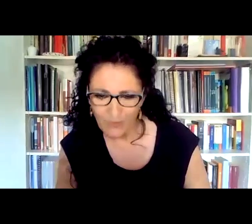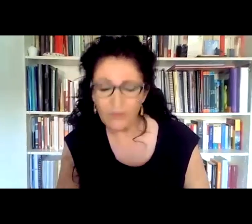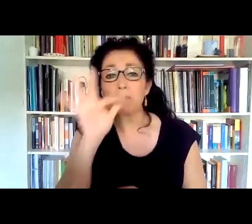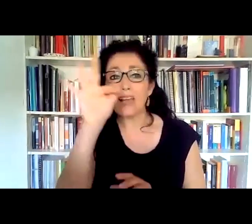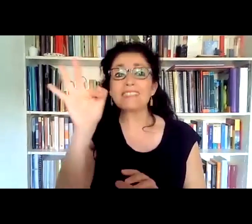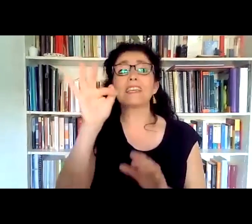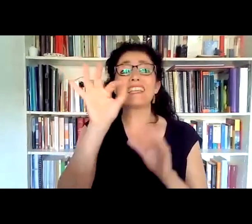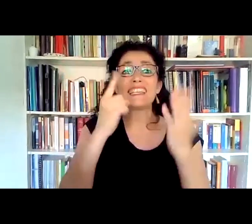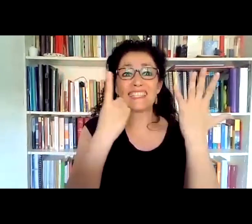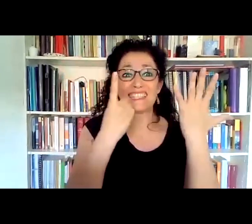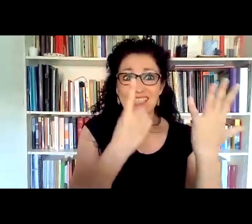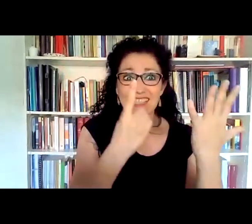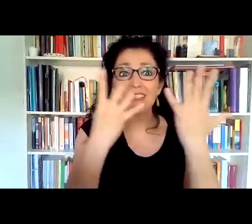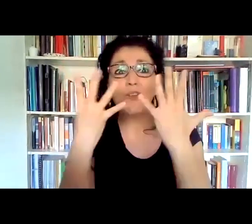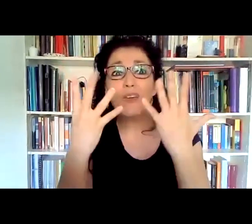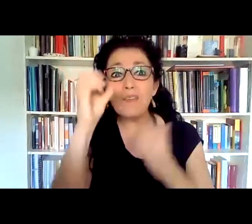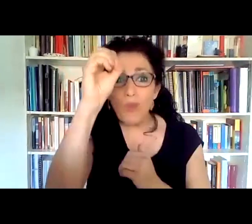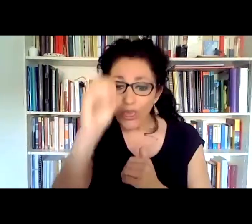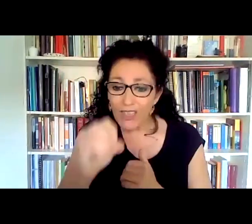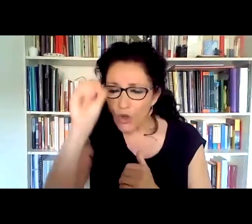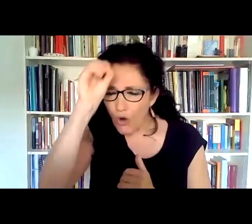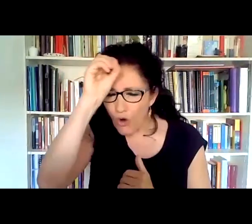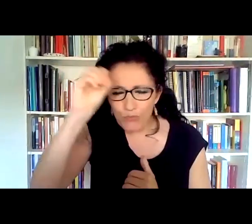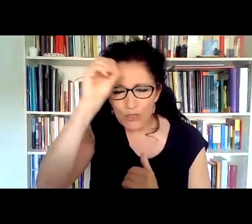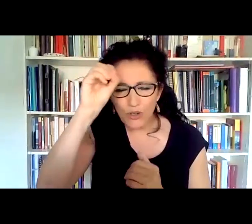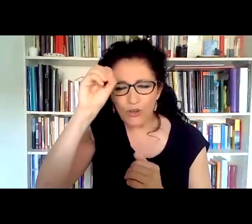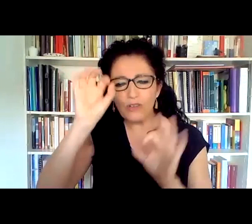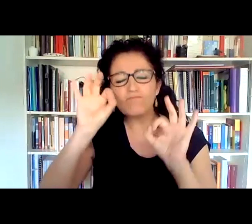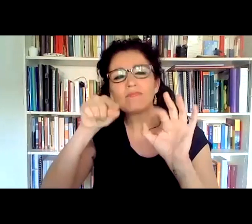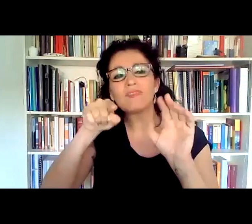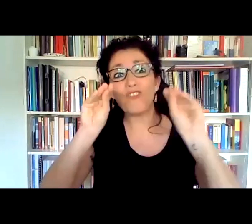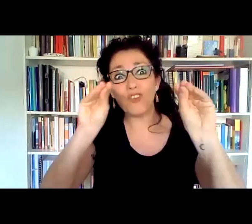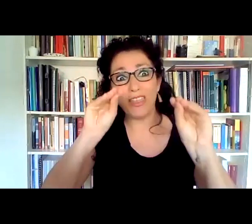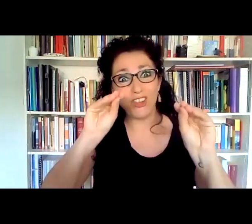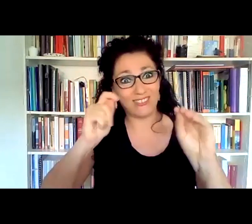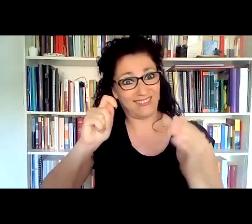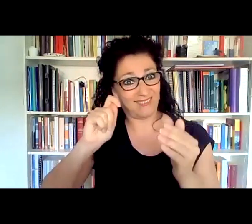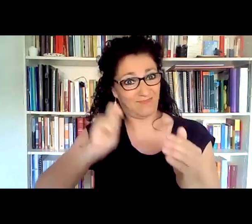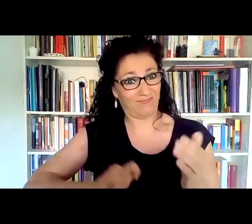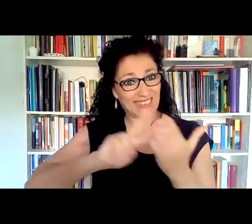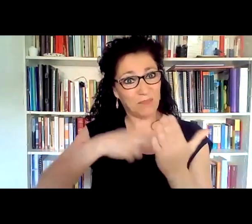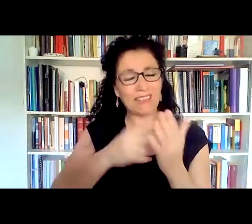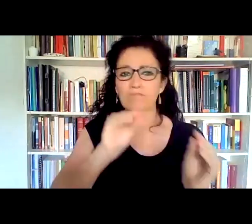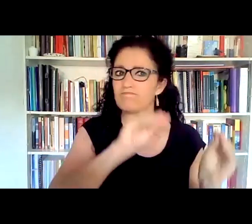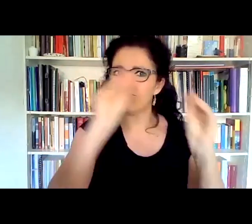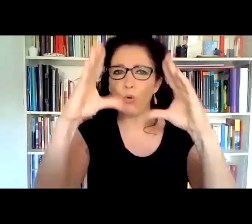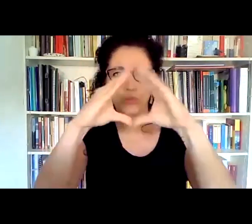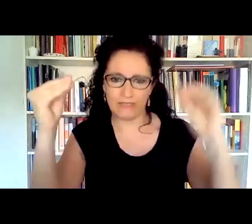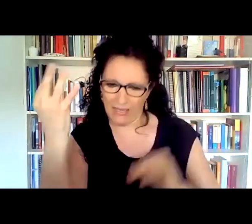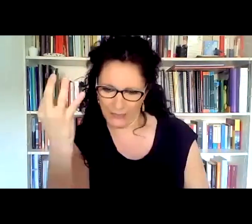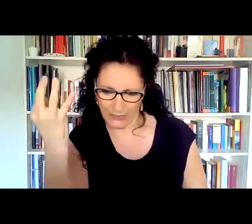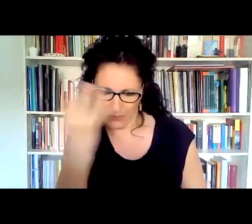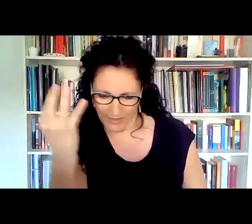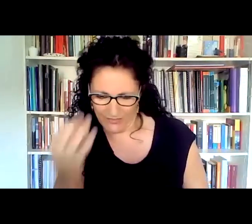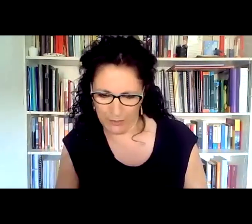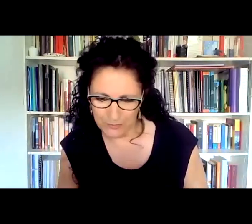en detrimento de los que no. El 69% opina que la formación